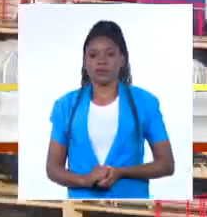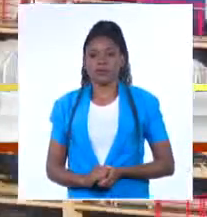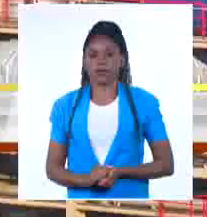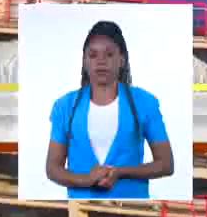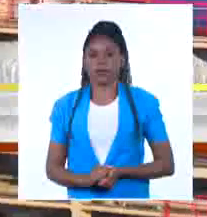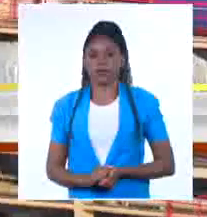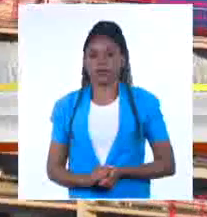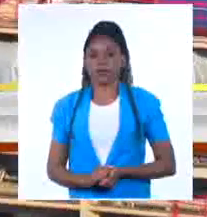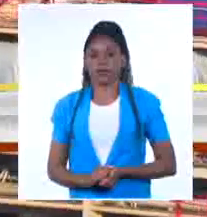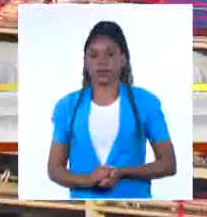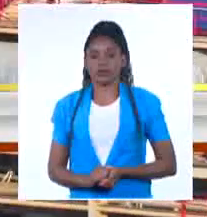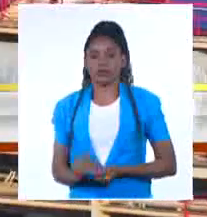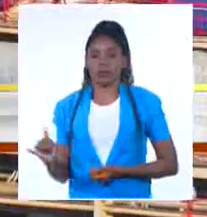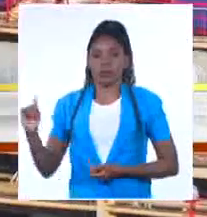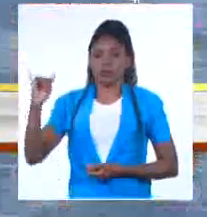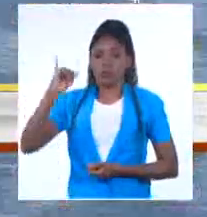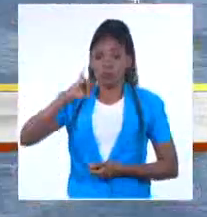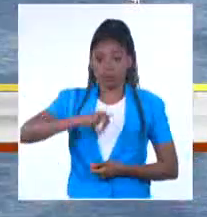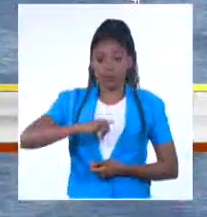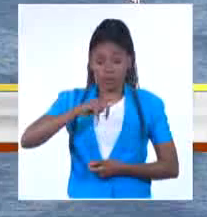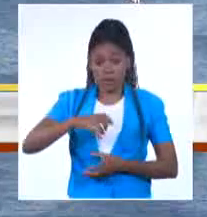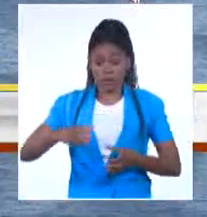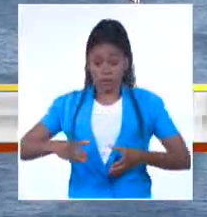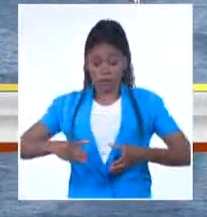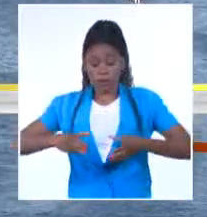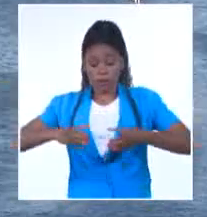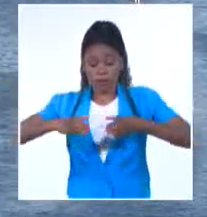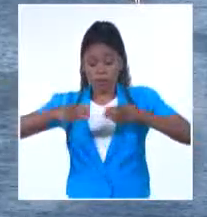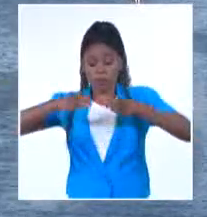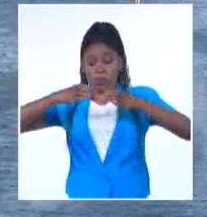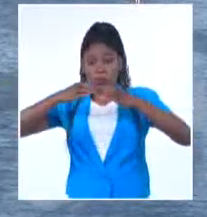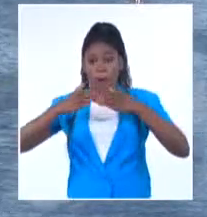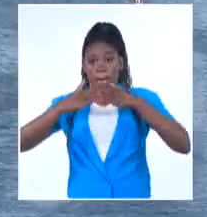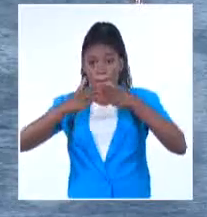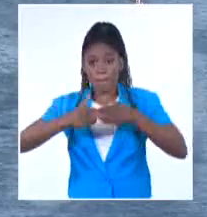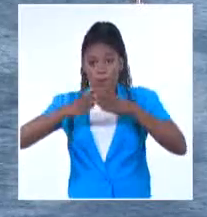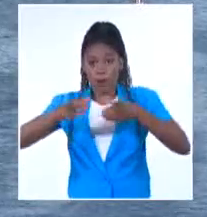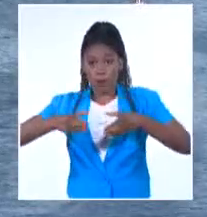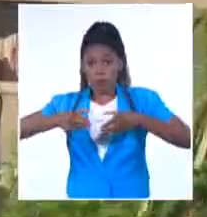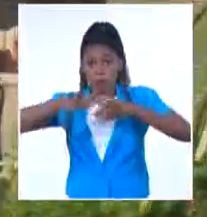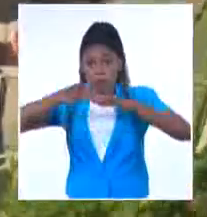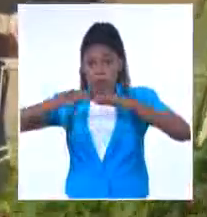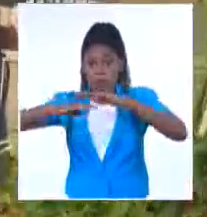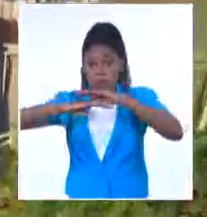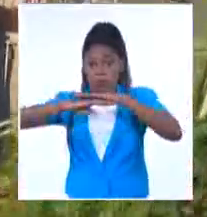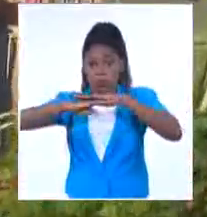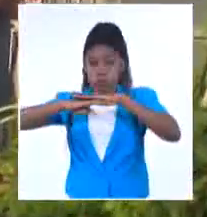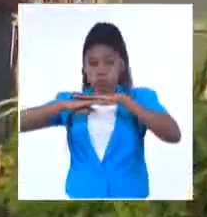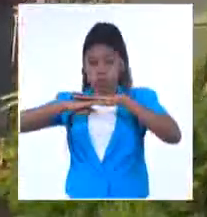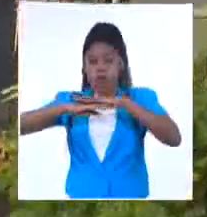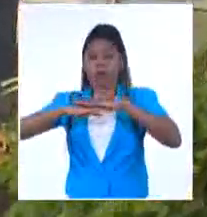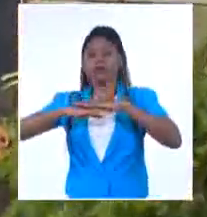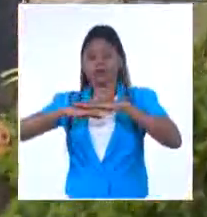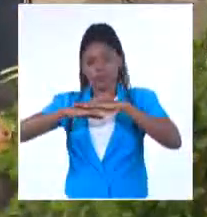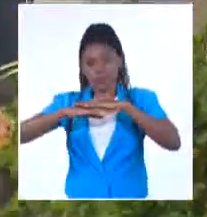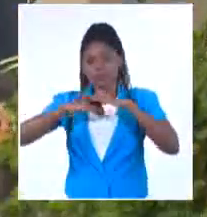La llegada de esta central es un acontecimiento único para la población santiaguera.